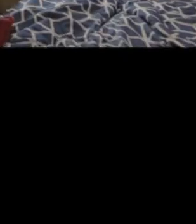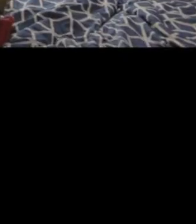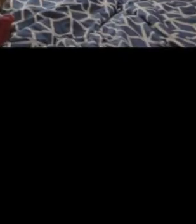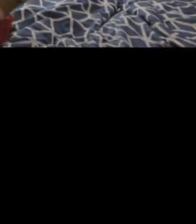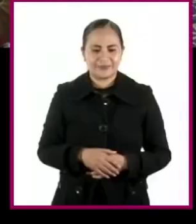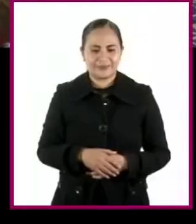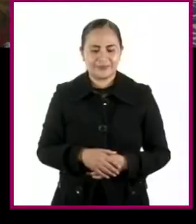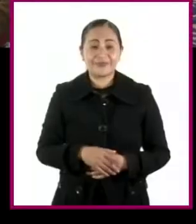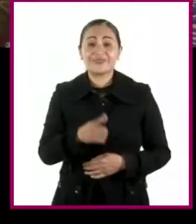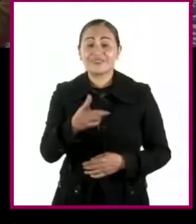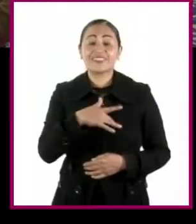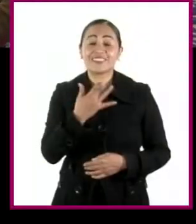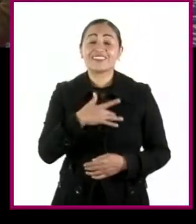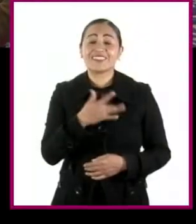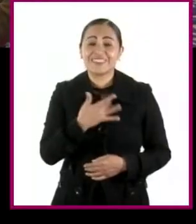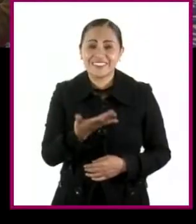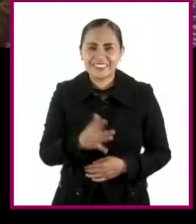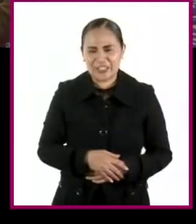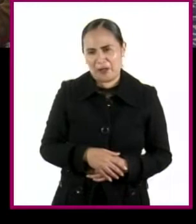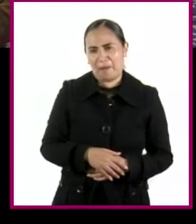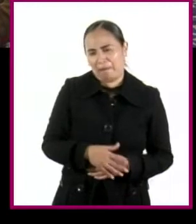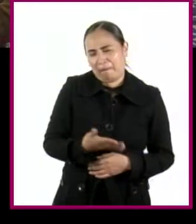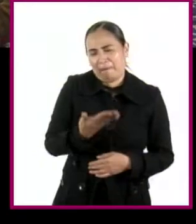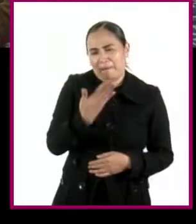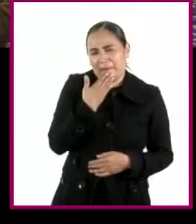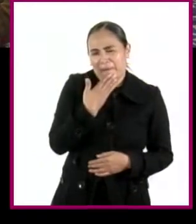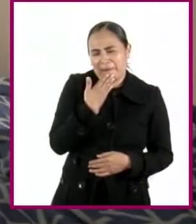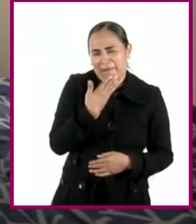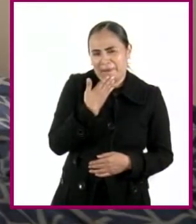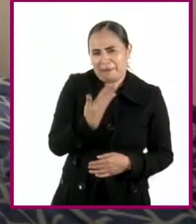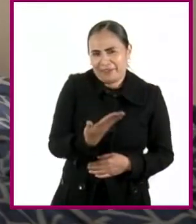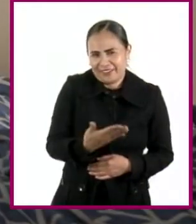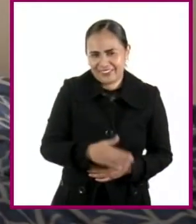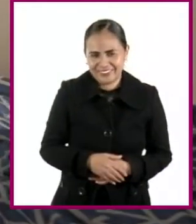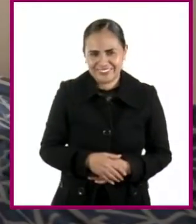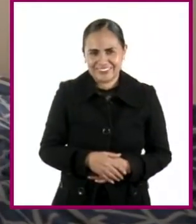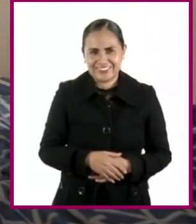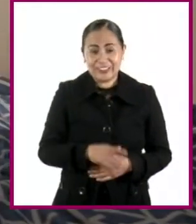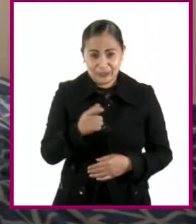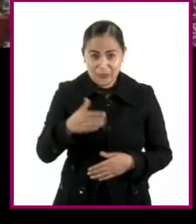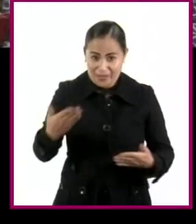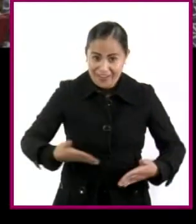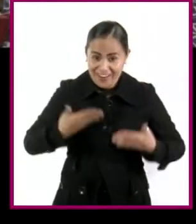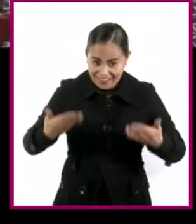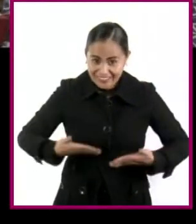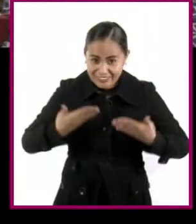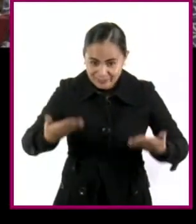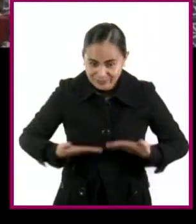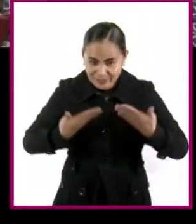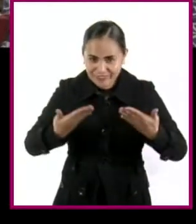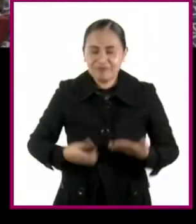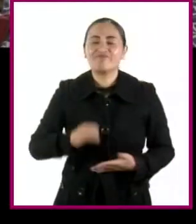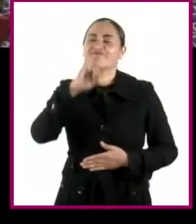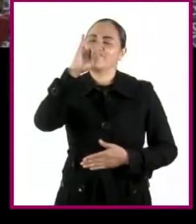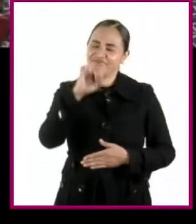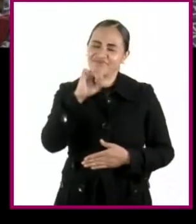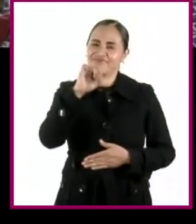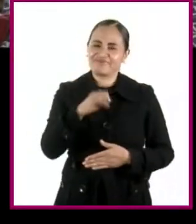¿Y qué tal? Pues la neta, nada mal, ¿eh? ¿Qué onda? ¿Te levantó el ánimo? Ánimo